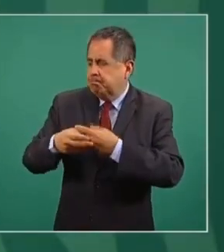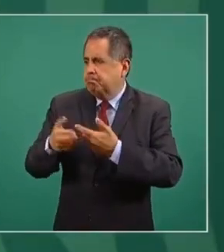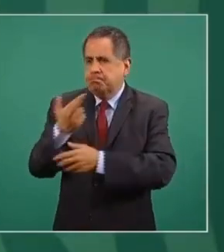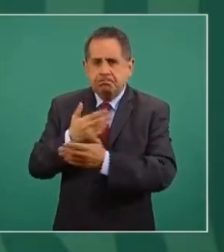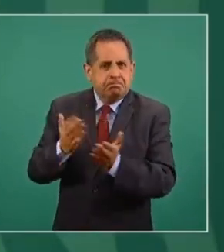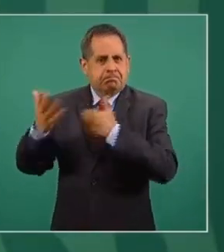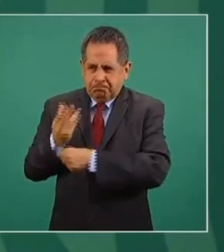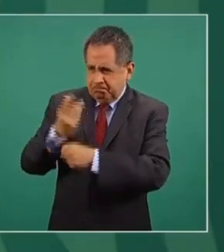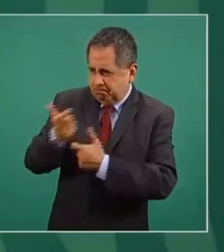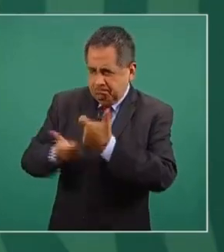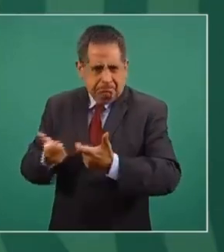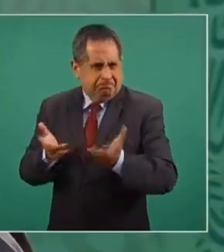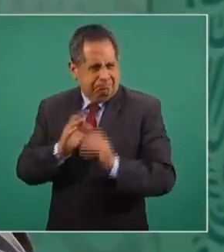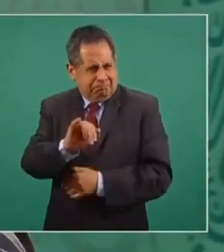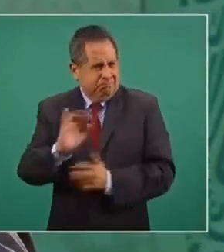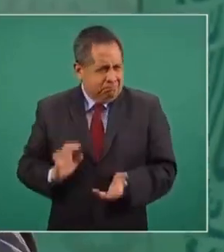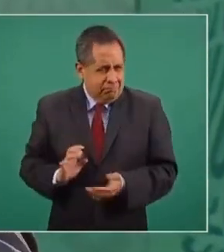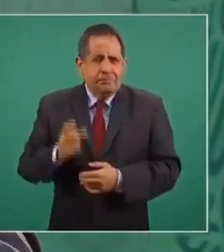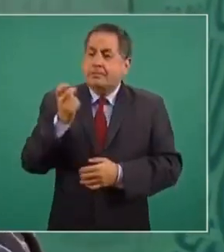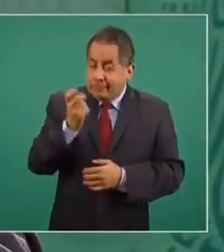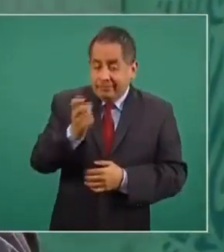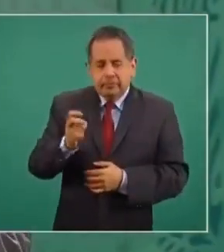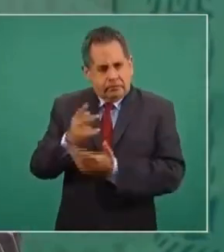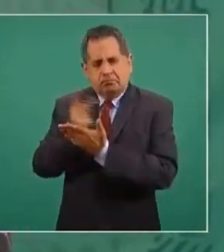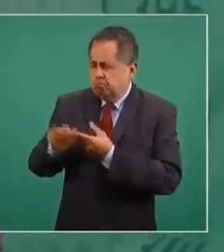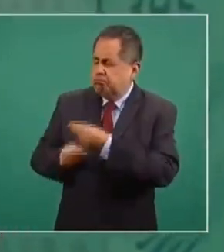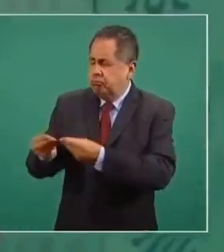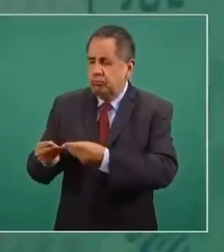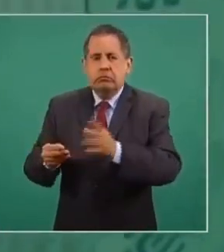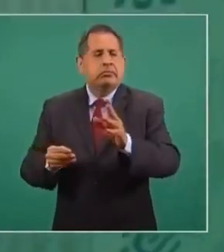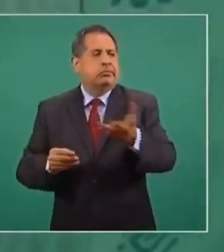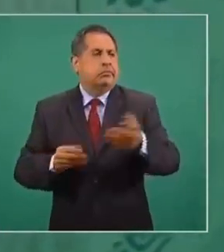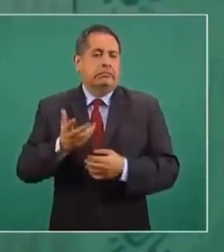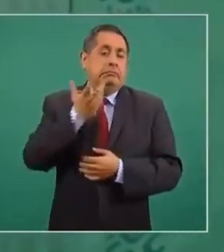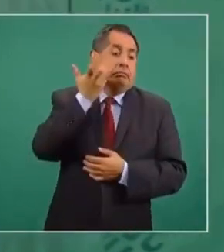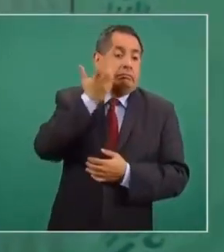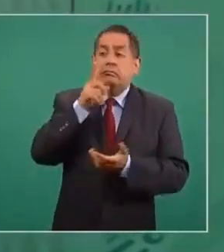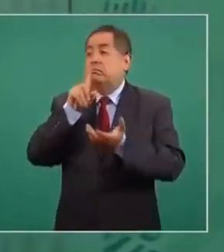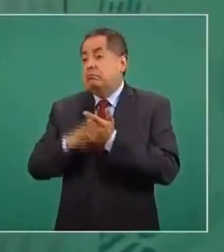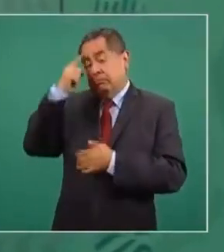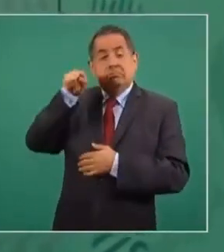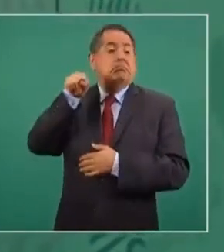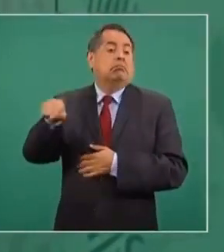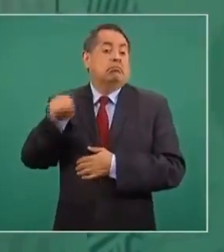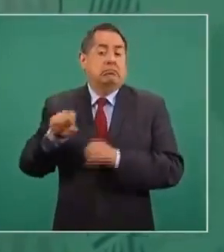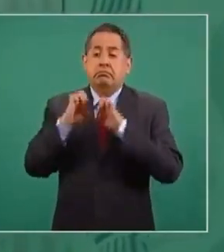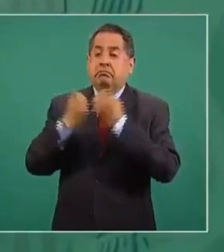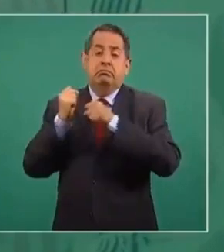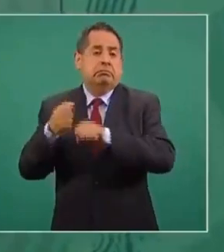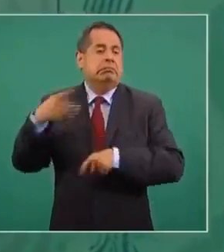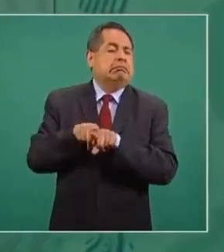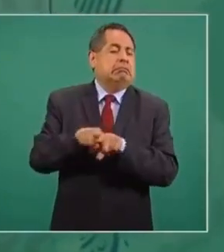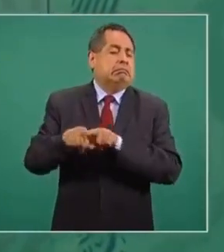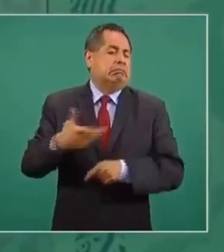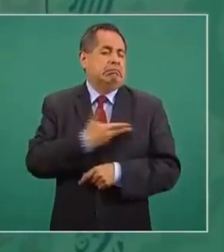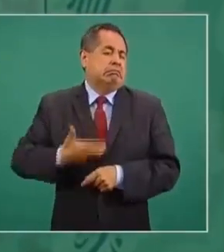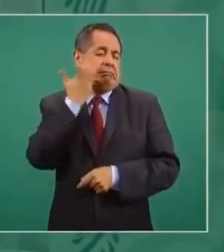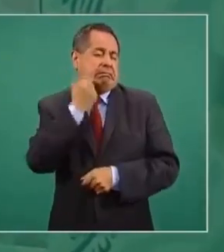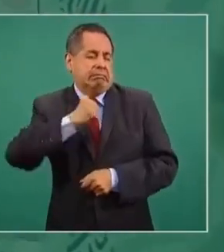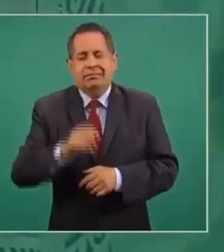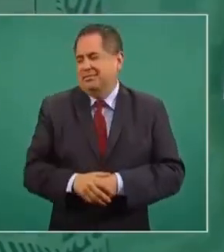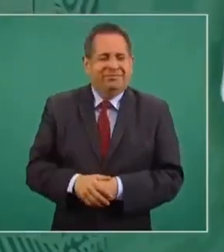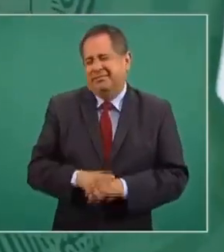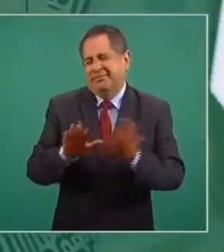Entonces, de ese programa a que se haga por las guacamayas de Palenque y tenga que ver con mi hermano, pues es